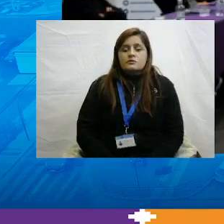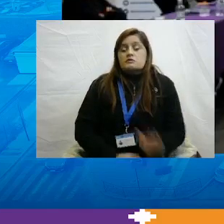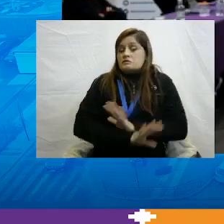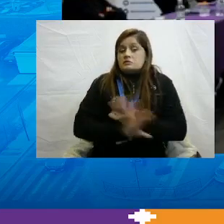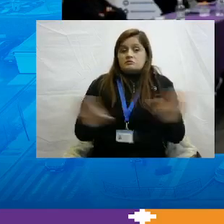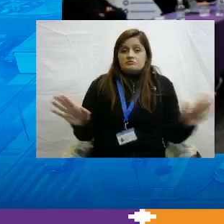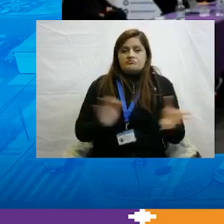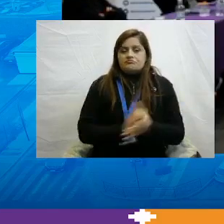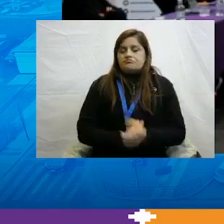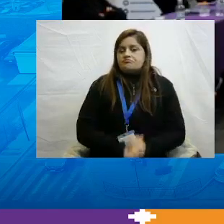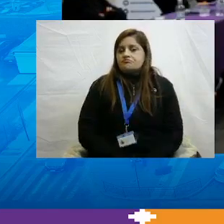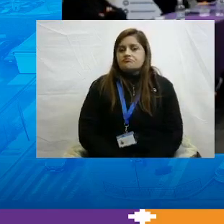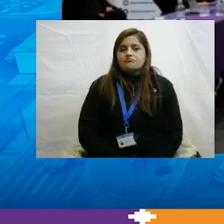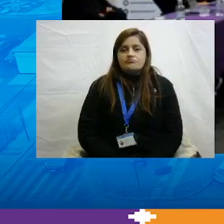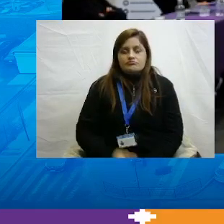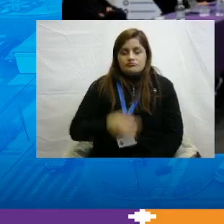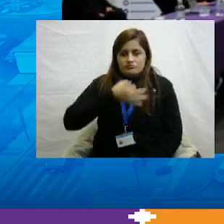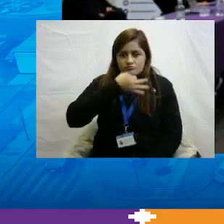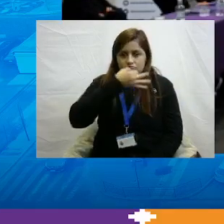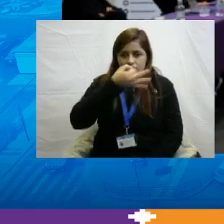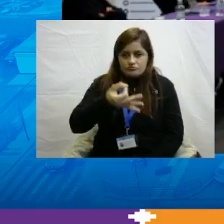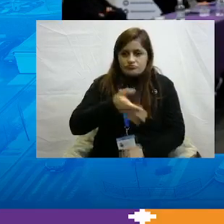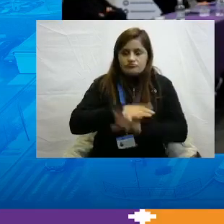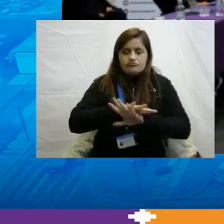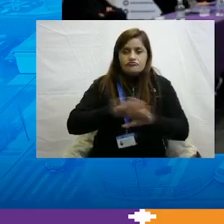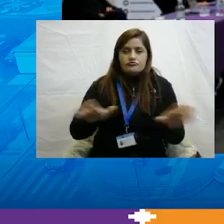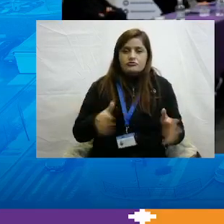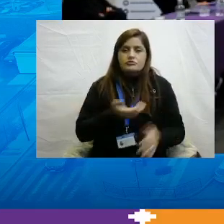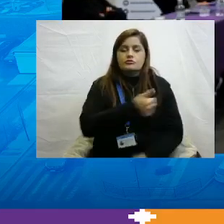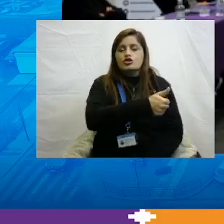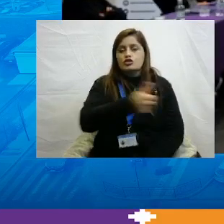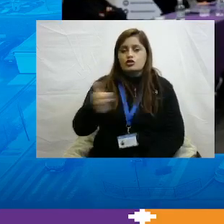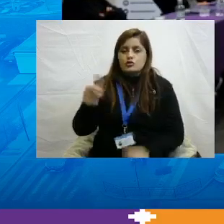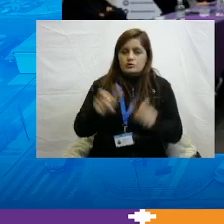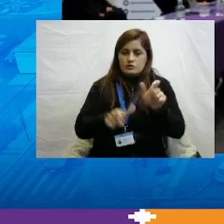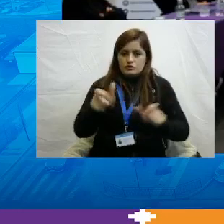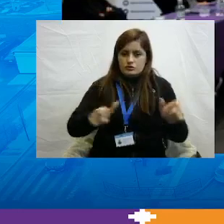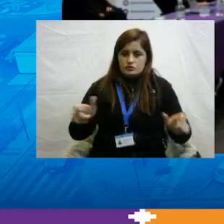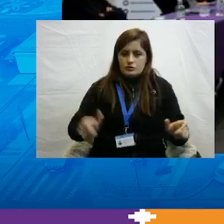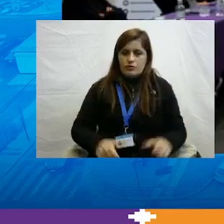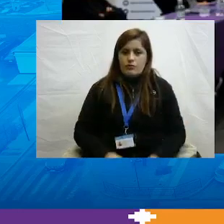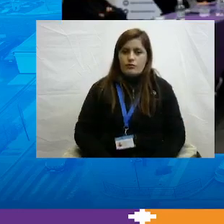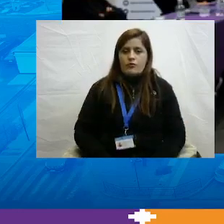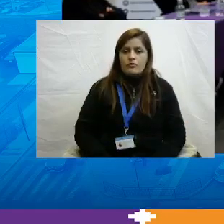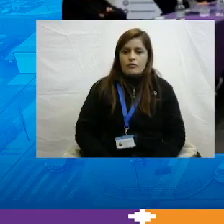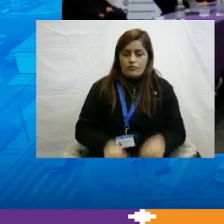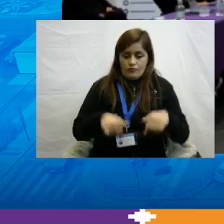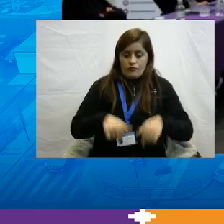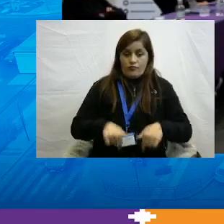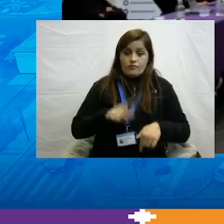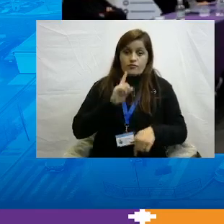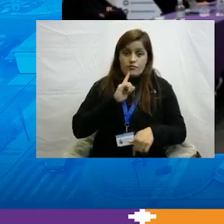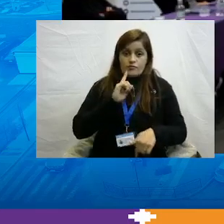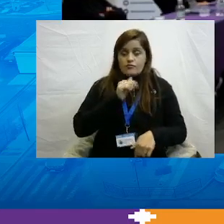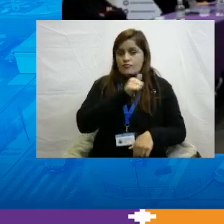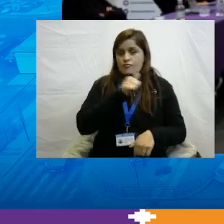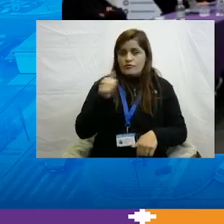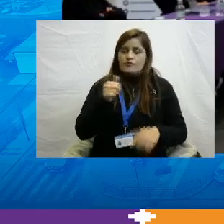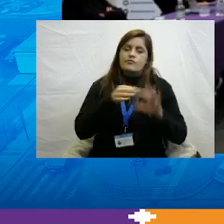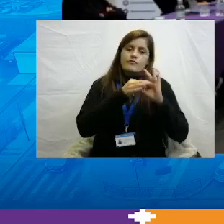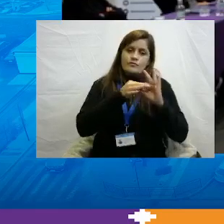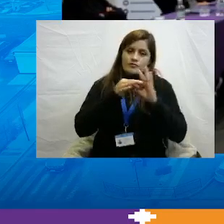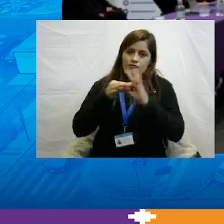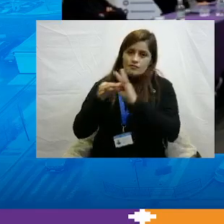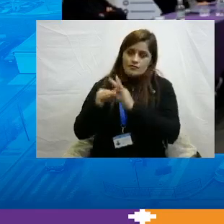eso quería expresarle yo a toda la gente que está acá, directores, a usted, alcaldesa, porque